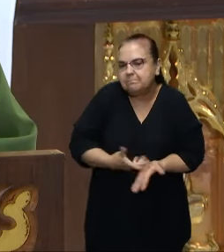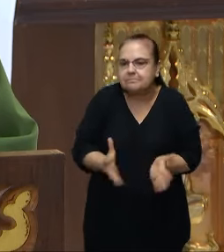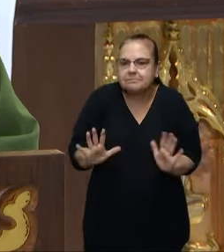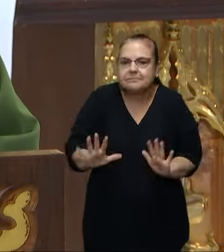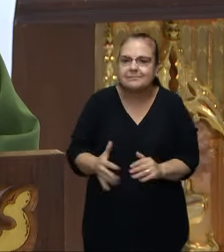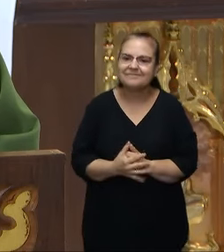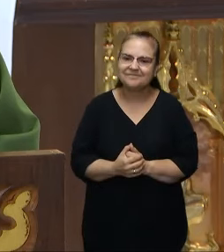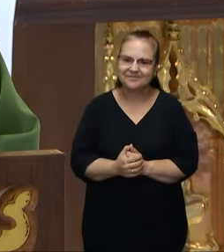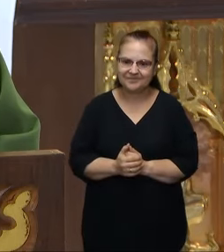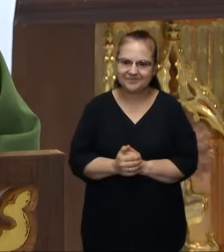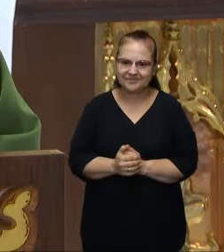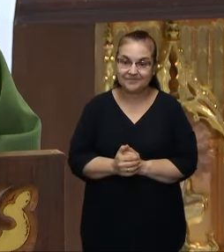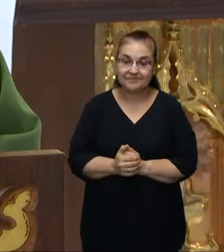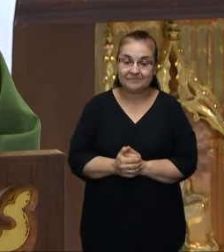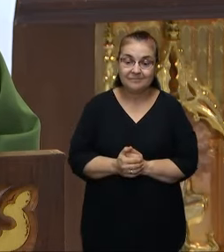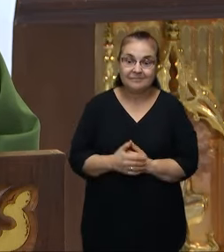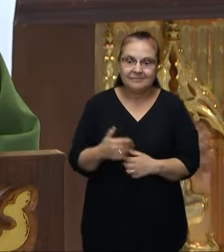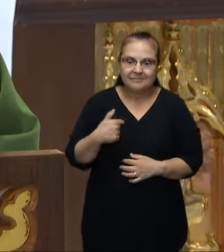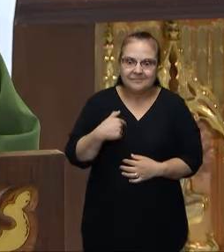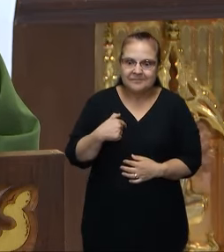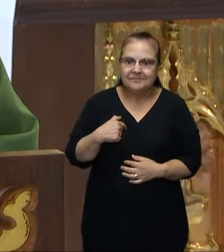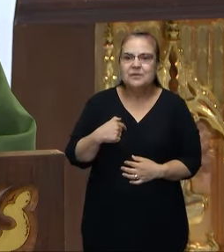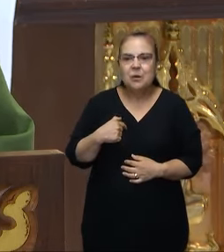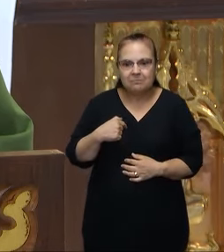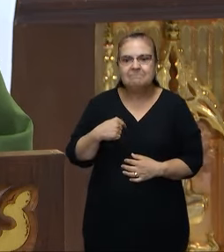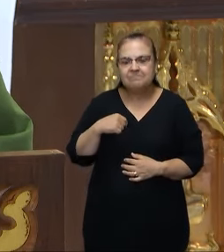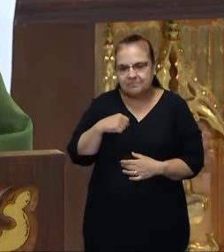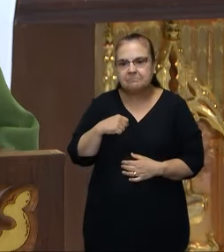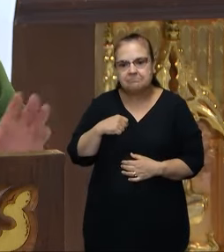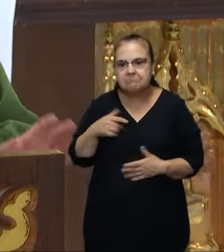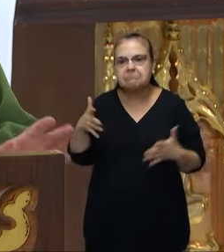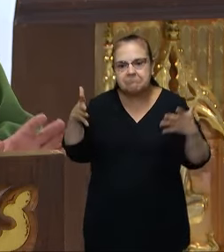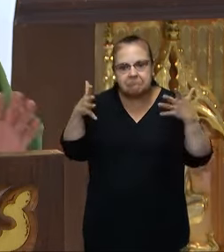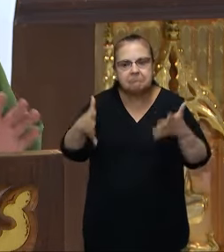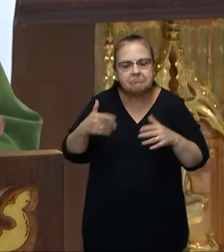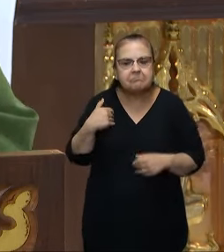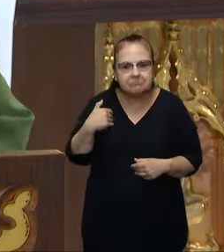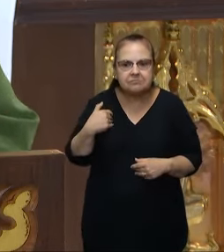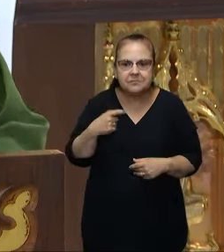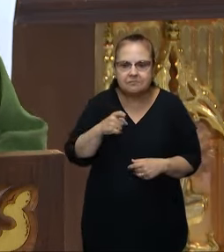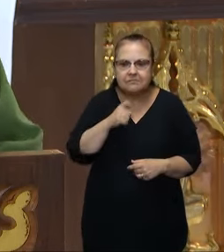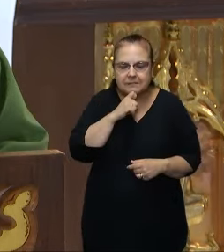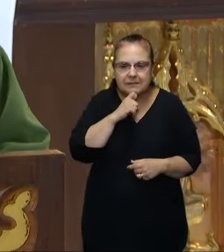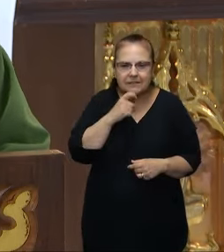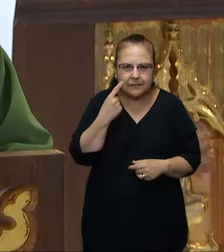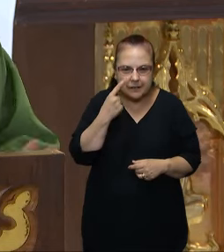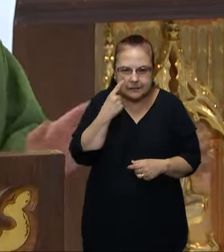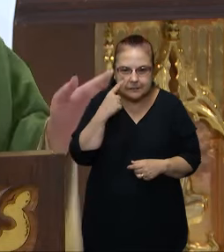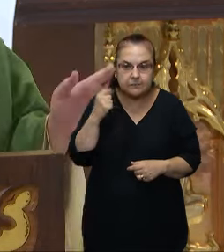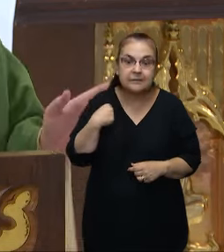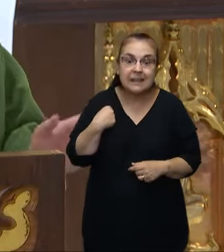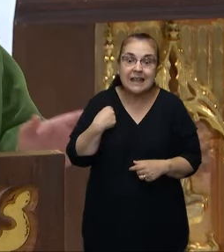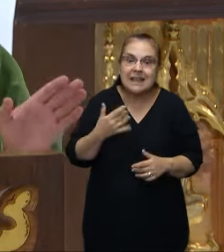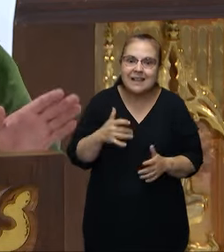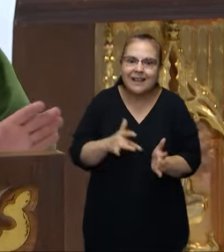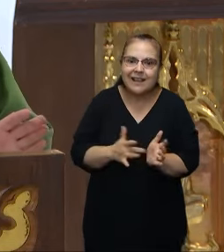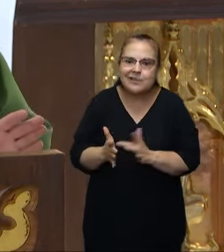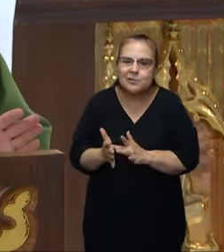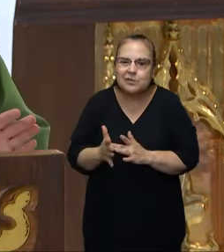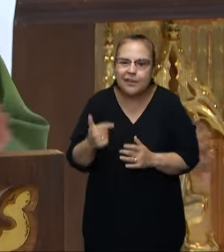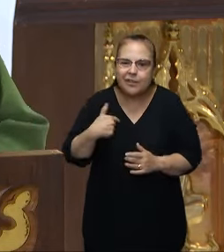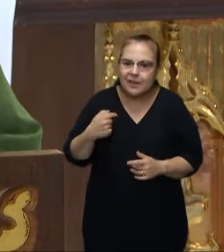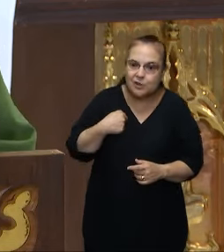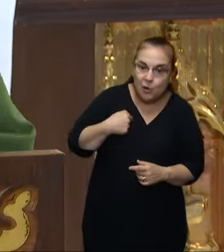correspondía a mí esto me llama también mucho la atención no como Jesús en varias ocasiones el evangelio se pone así como uno